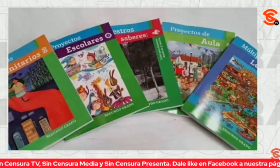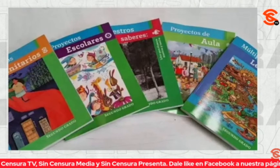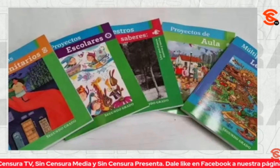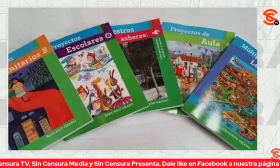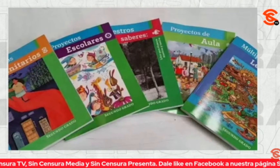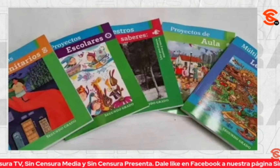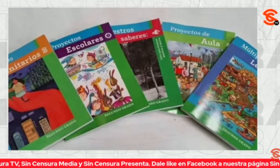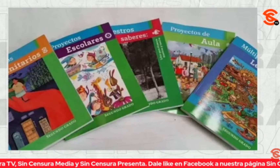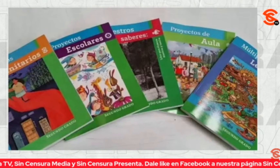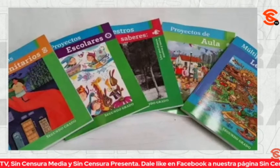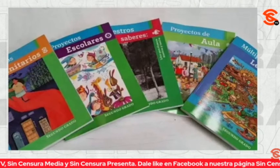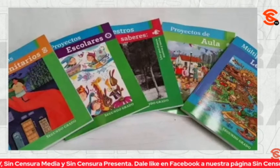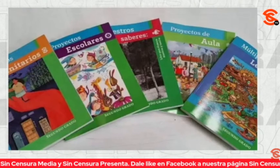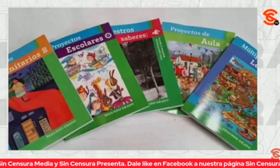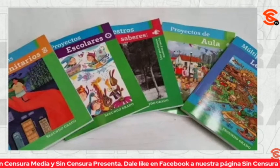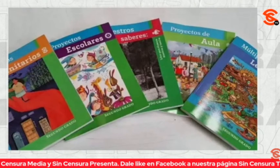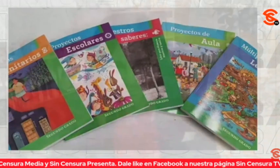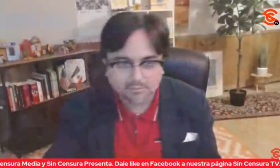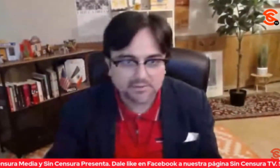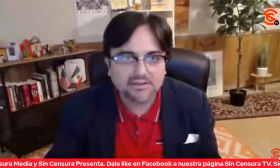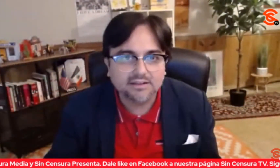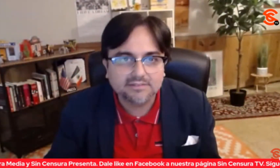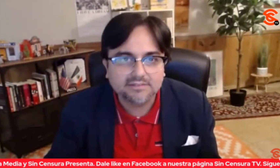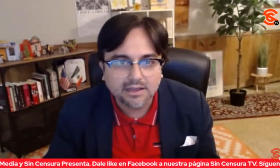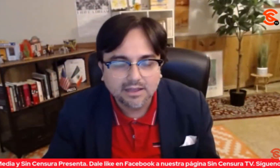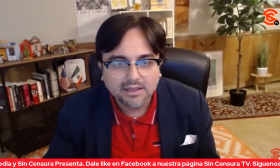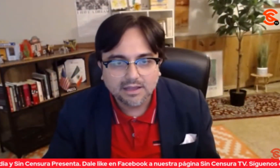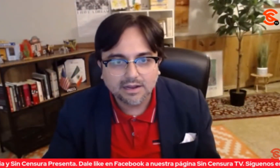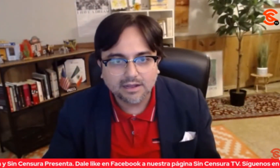del muy fascista Enrique Alfaro, que